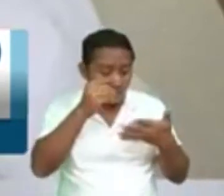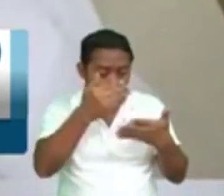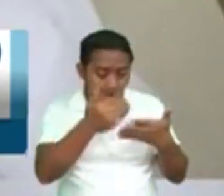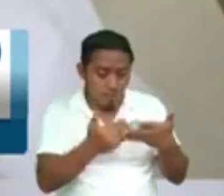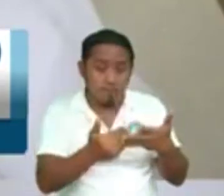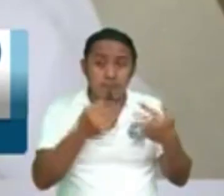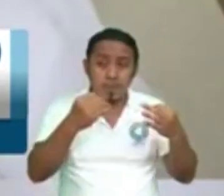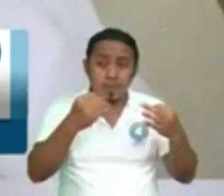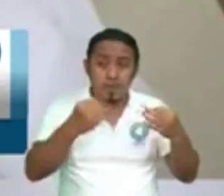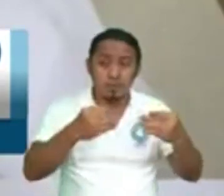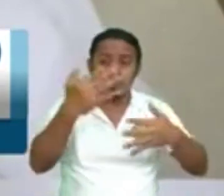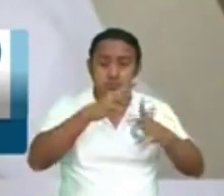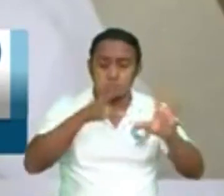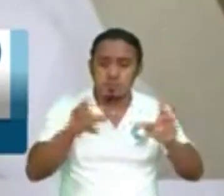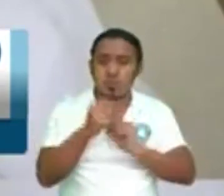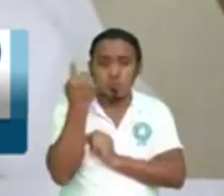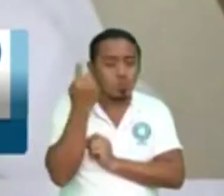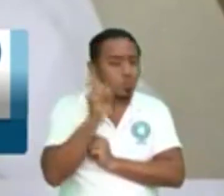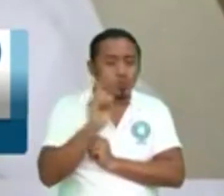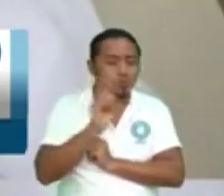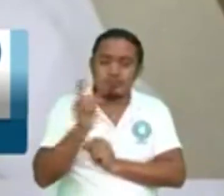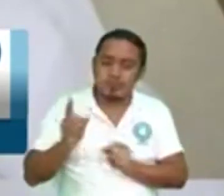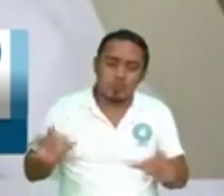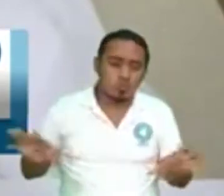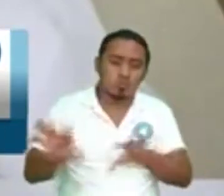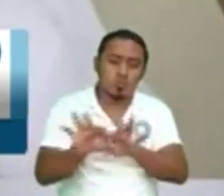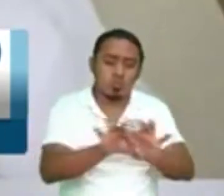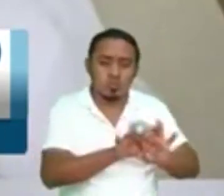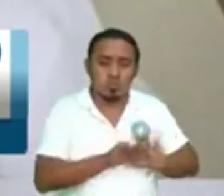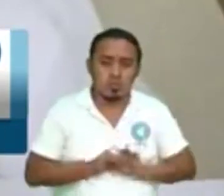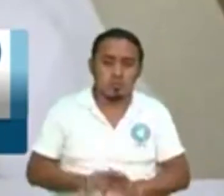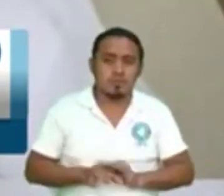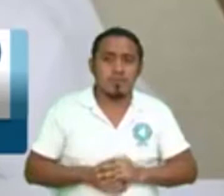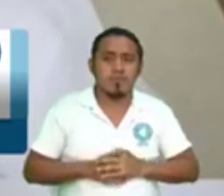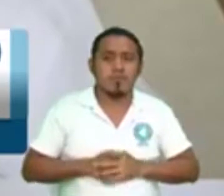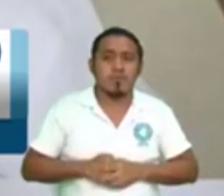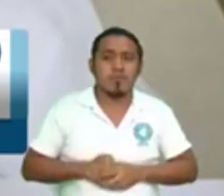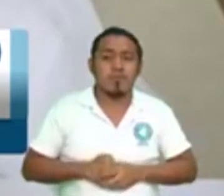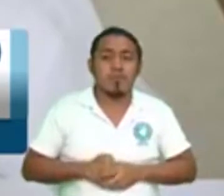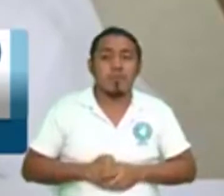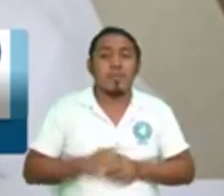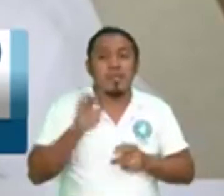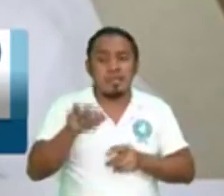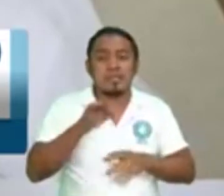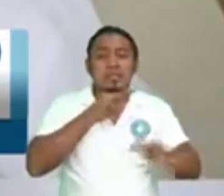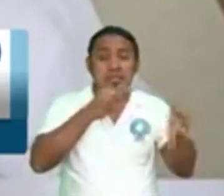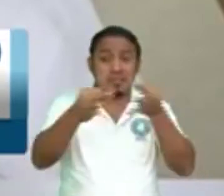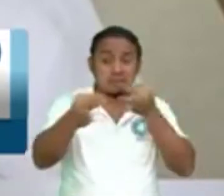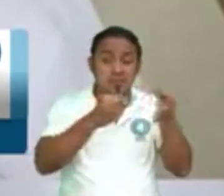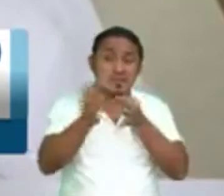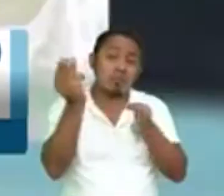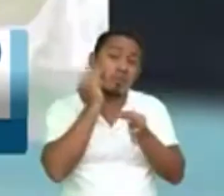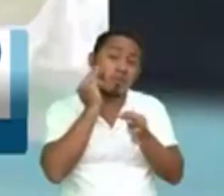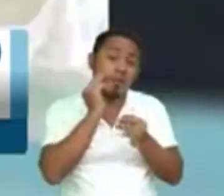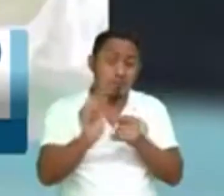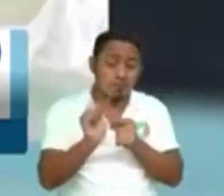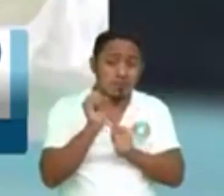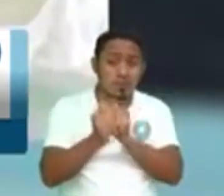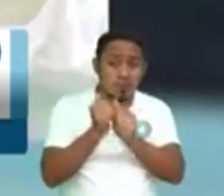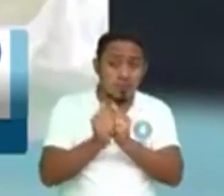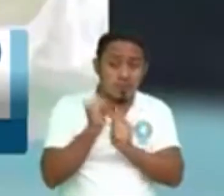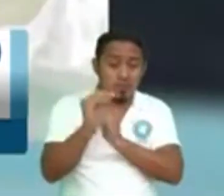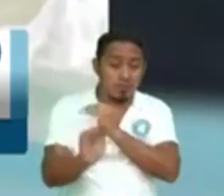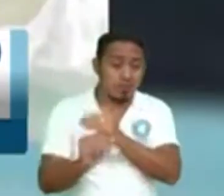abordaje multidisciplinario realmente, no solamente lo tenemos que abarcar nosotros. Y explicarle a la mamá todas las consecuencias que eso